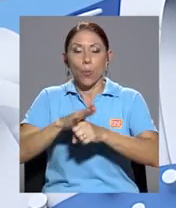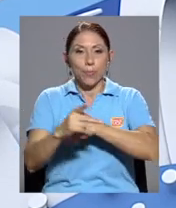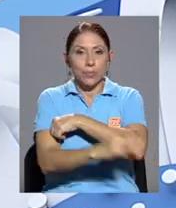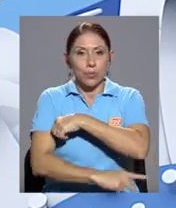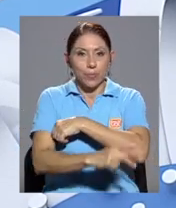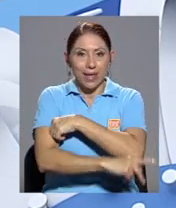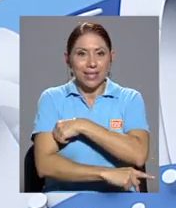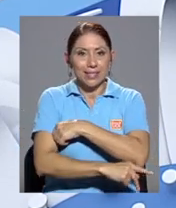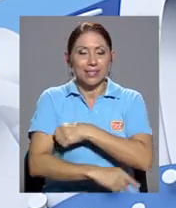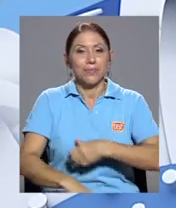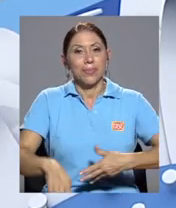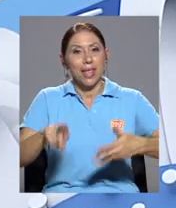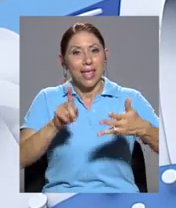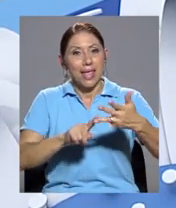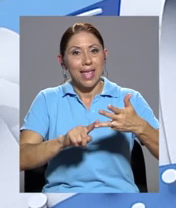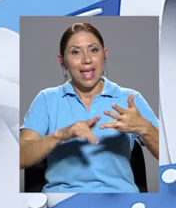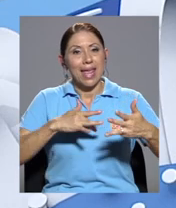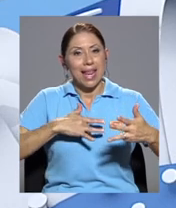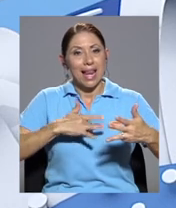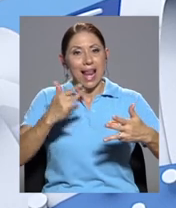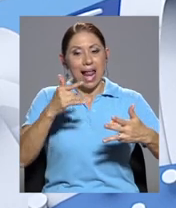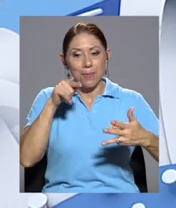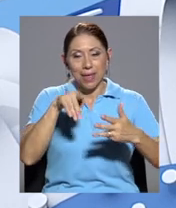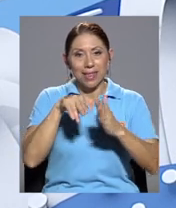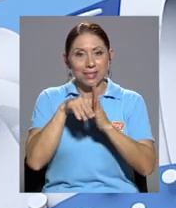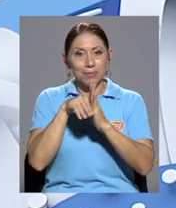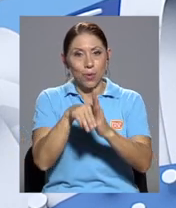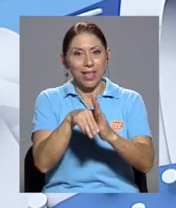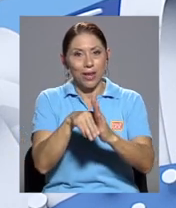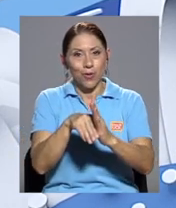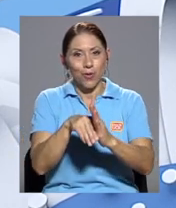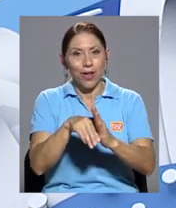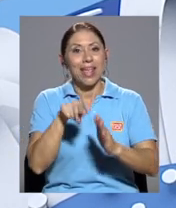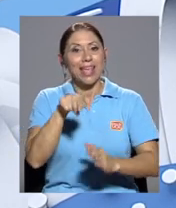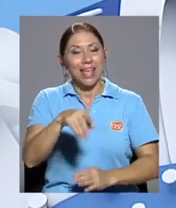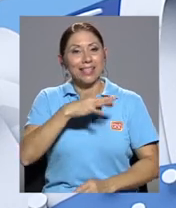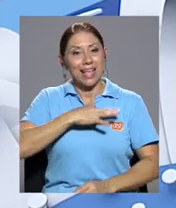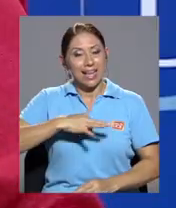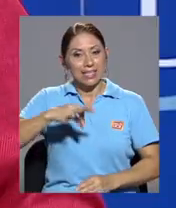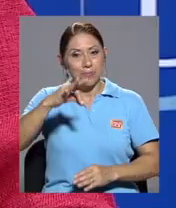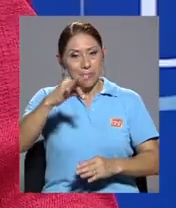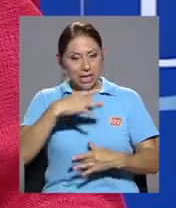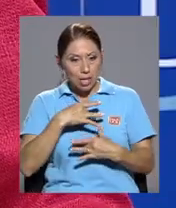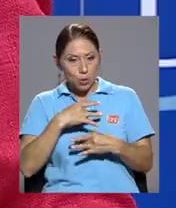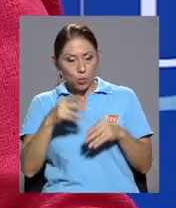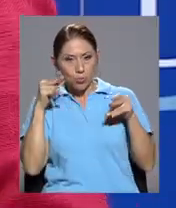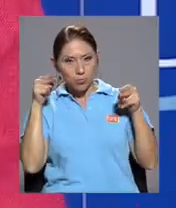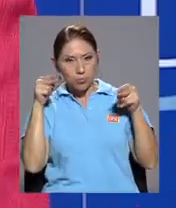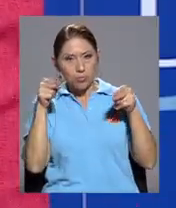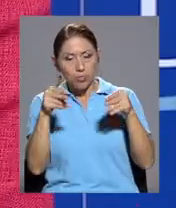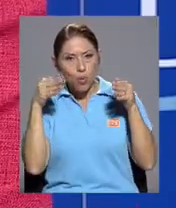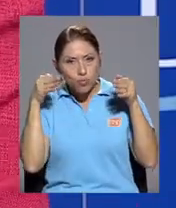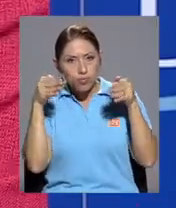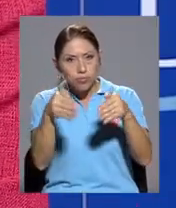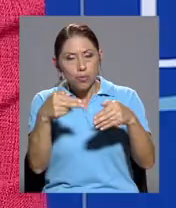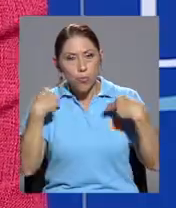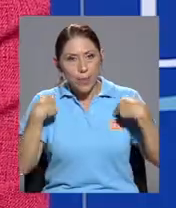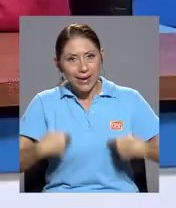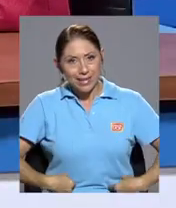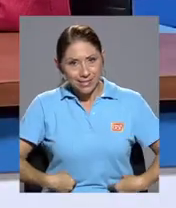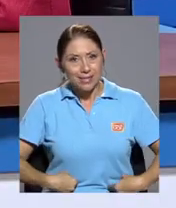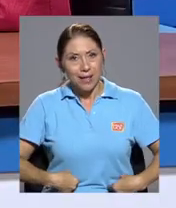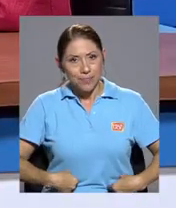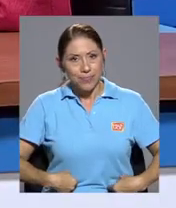en el alma de ese modelo que es el espíritu humanista estos cuatro